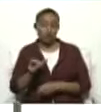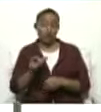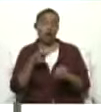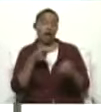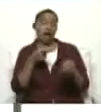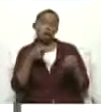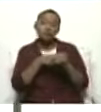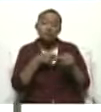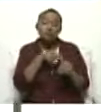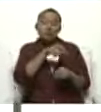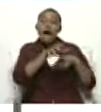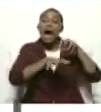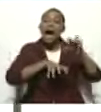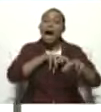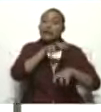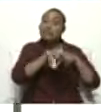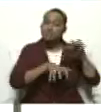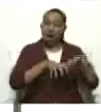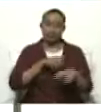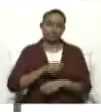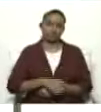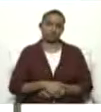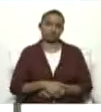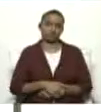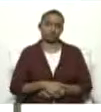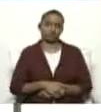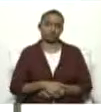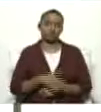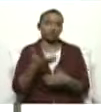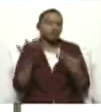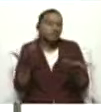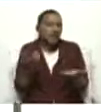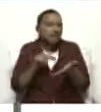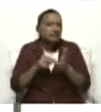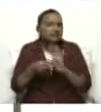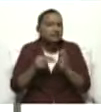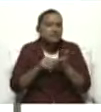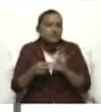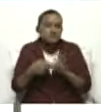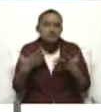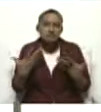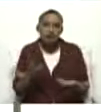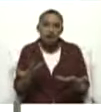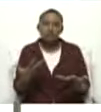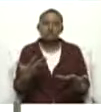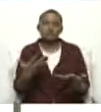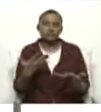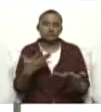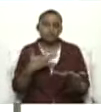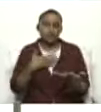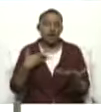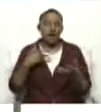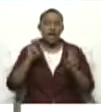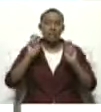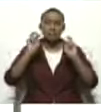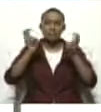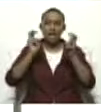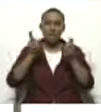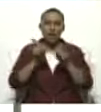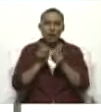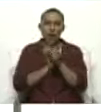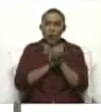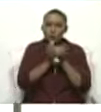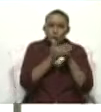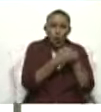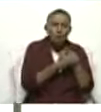la agresión a menores vinculado a querer darle una banalización al tema y convertirlo en